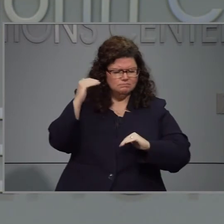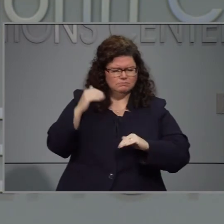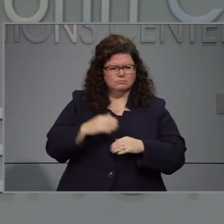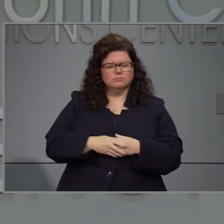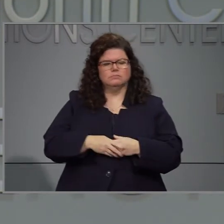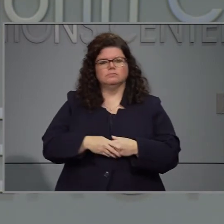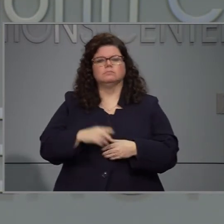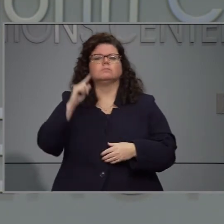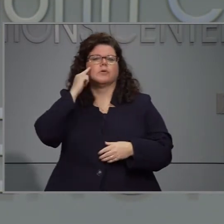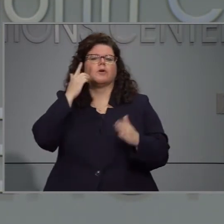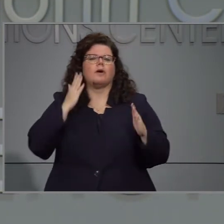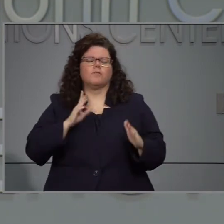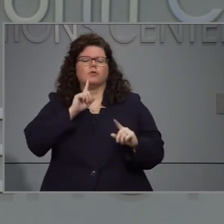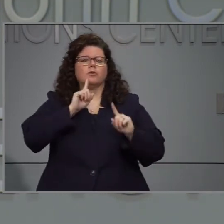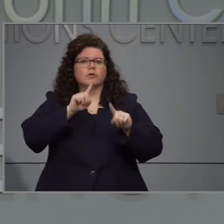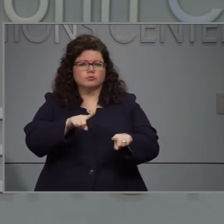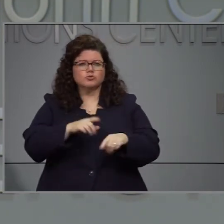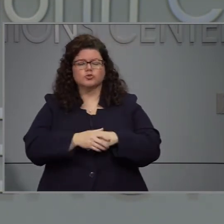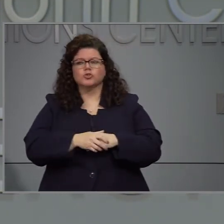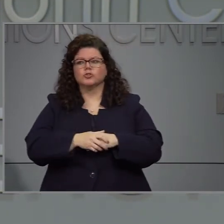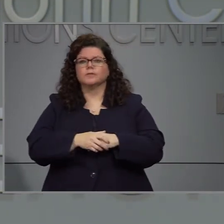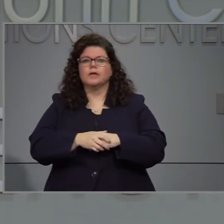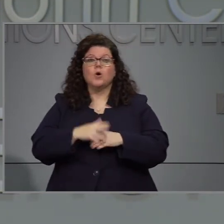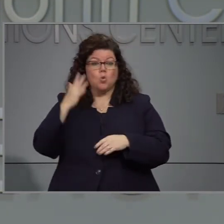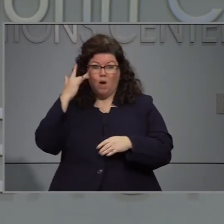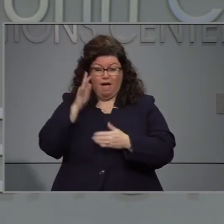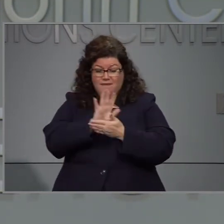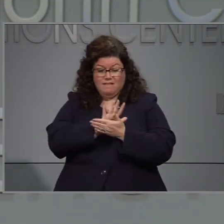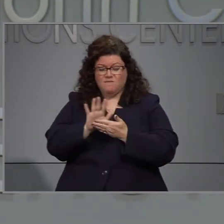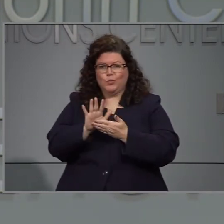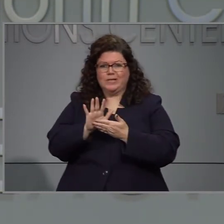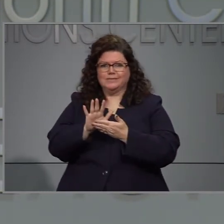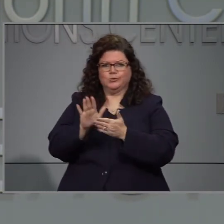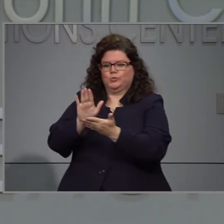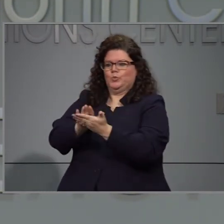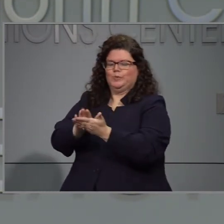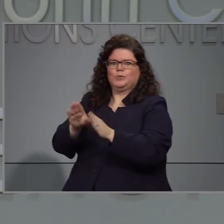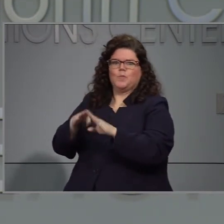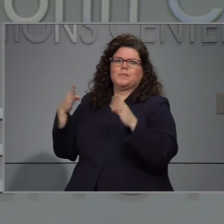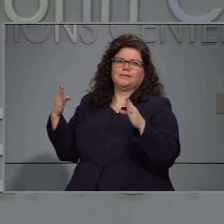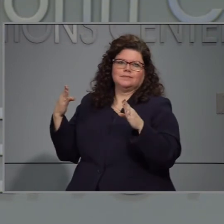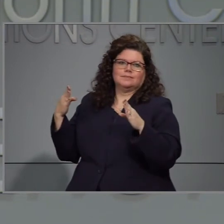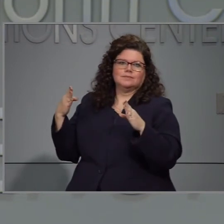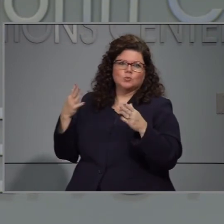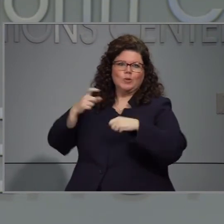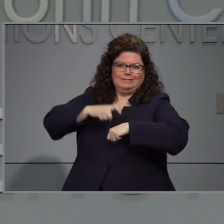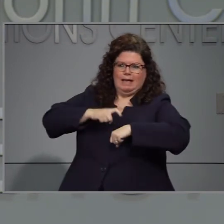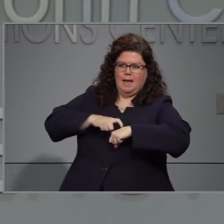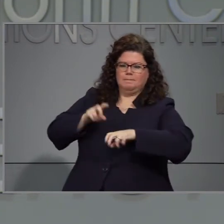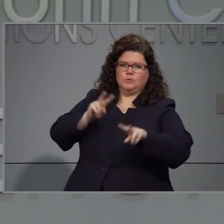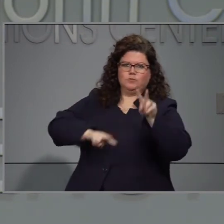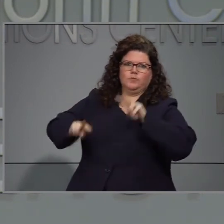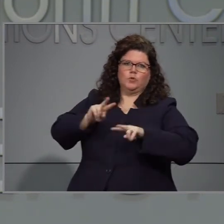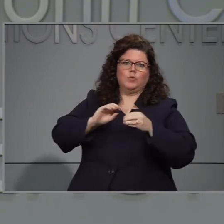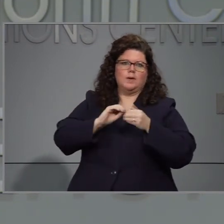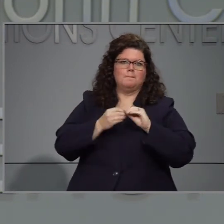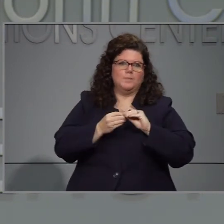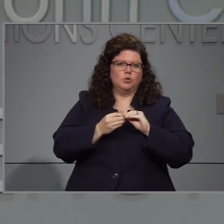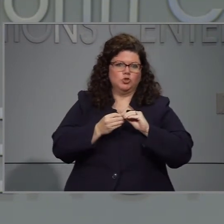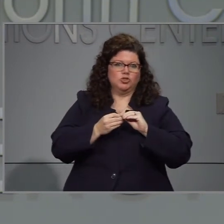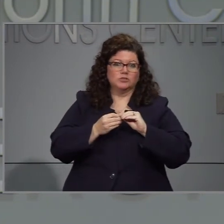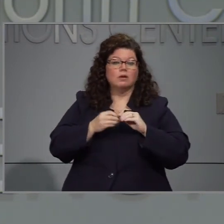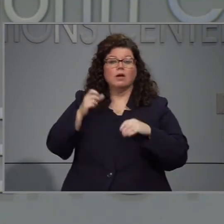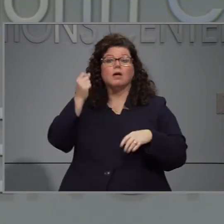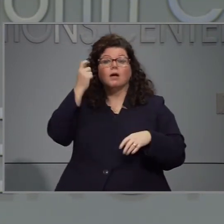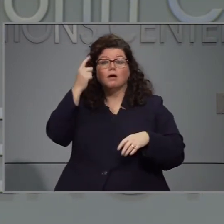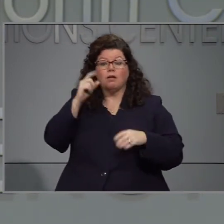Queremos asegurarnos que nuestras cifras son correctas, esperar y ver lo que pasa con las escuelas que están abriendo después de